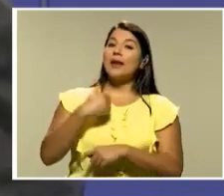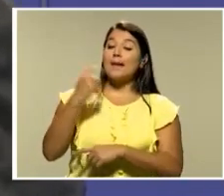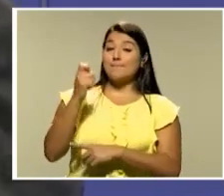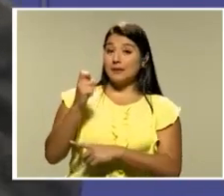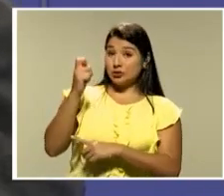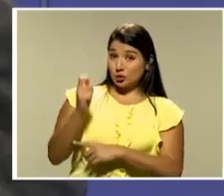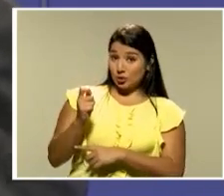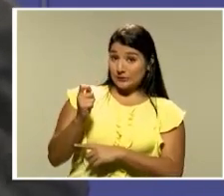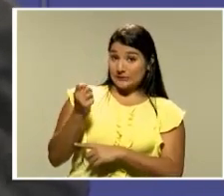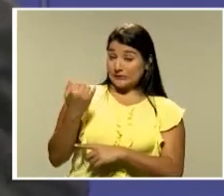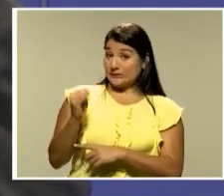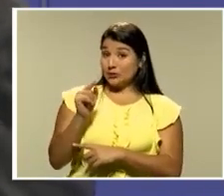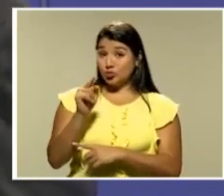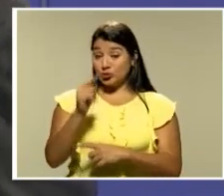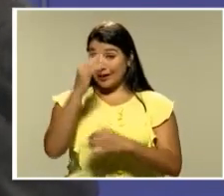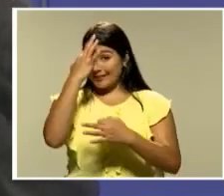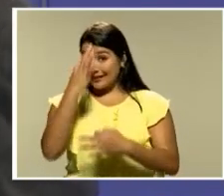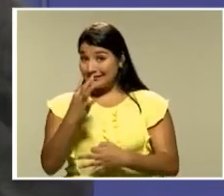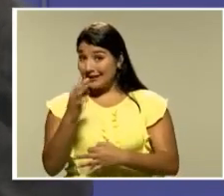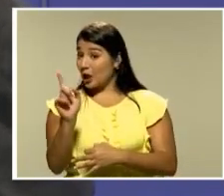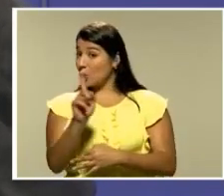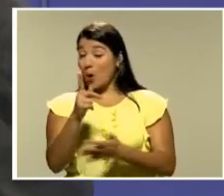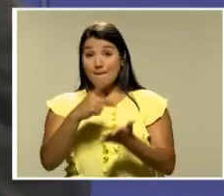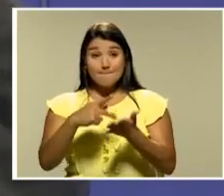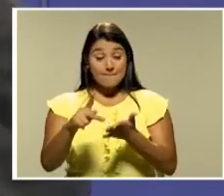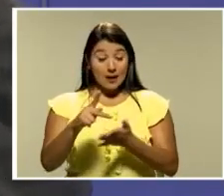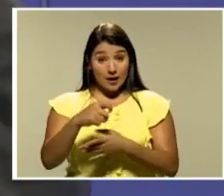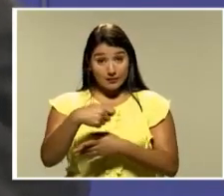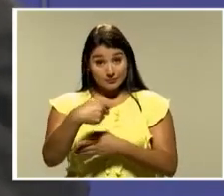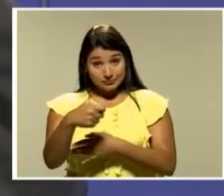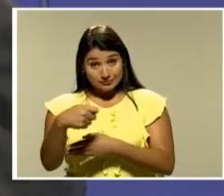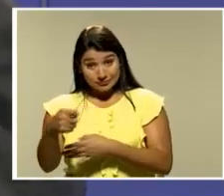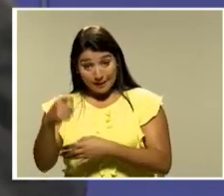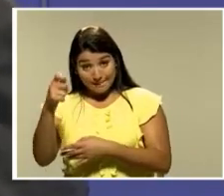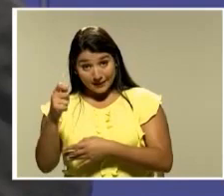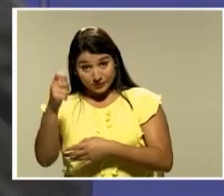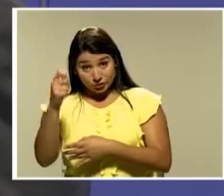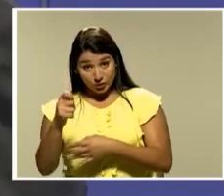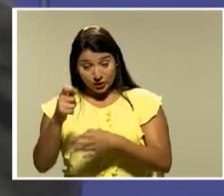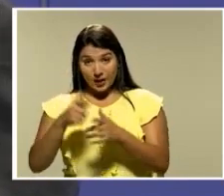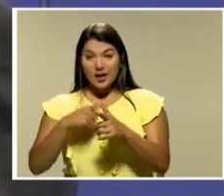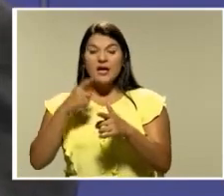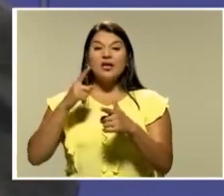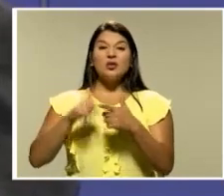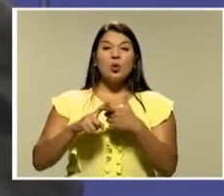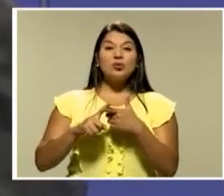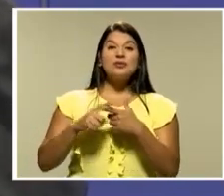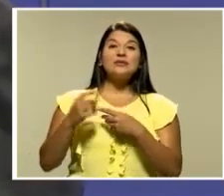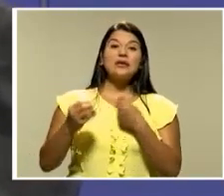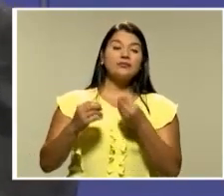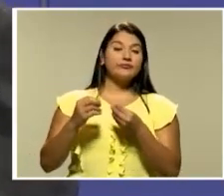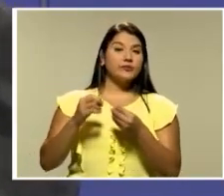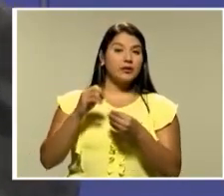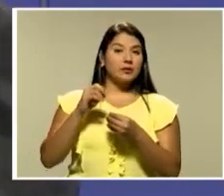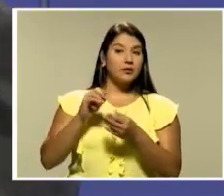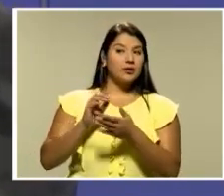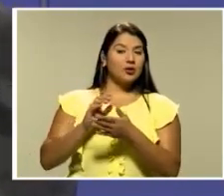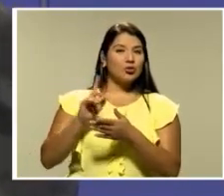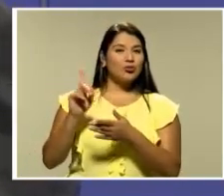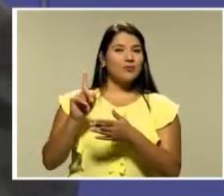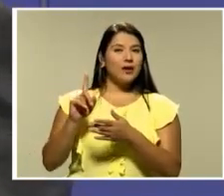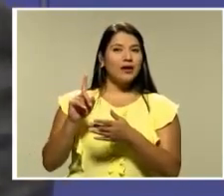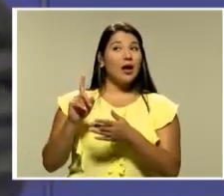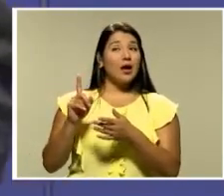pensión. Si usted decide no cotizar, no solamente está evadiendo la parte del seguro de salud, que ya eso es un tema